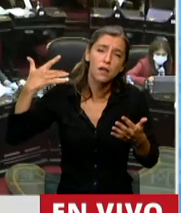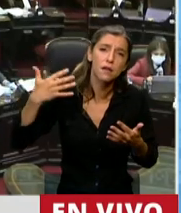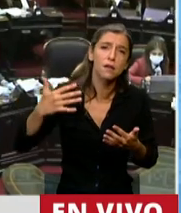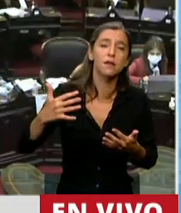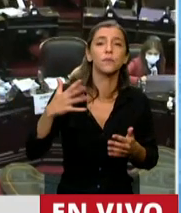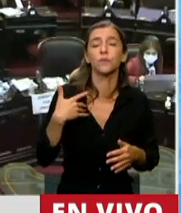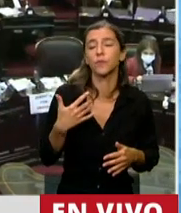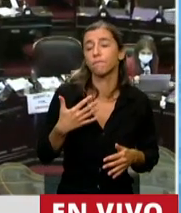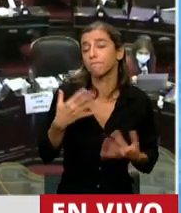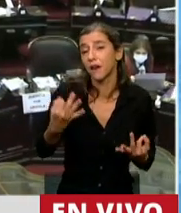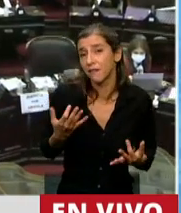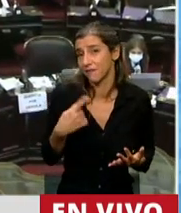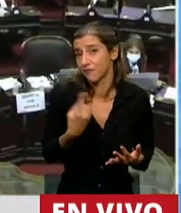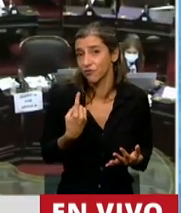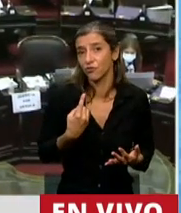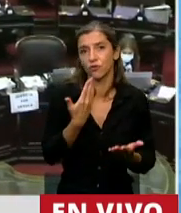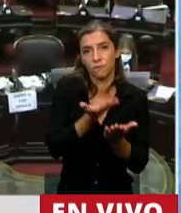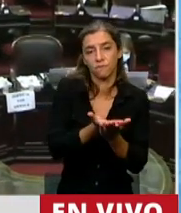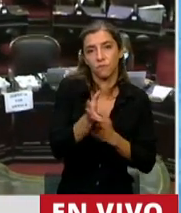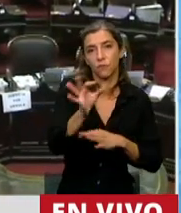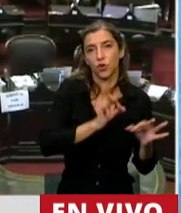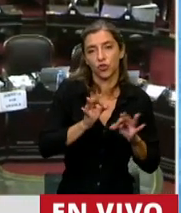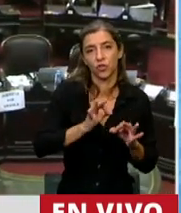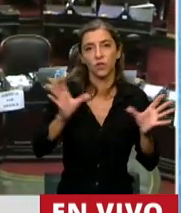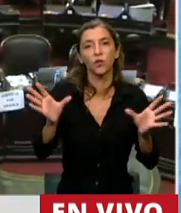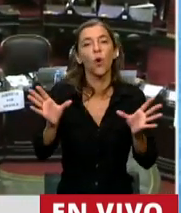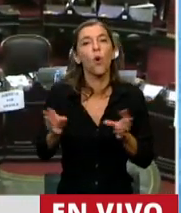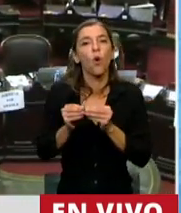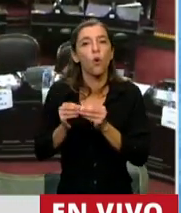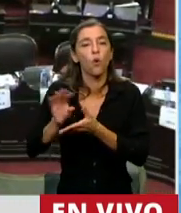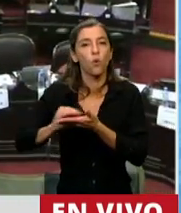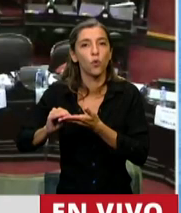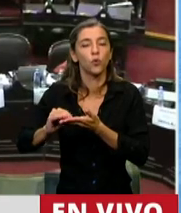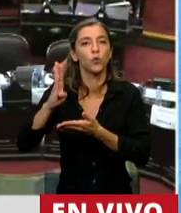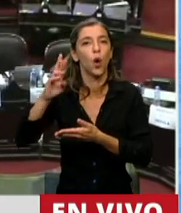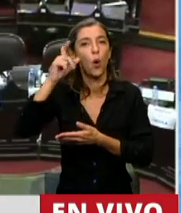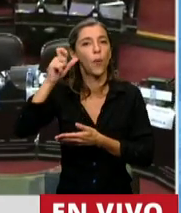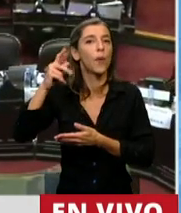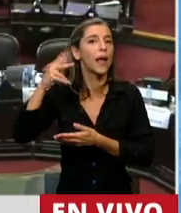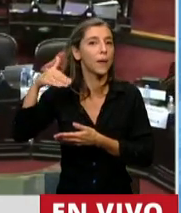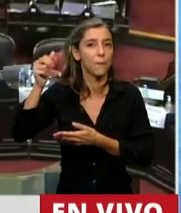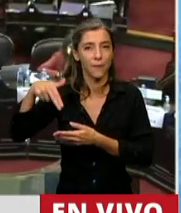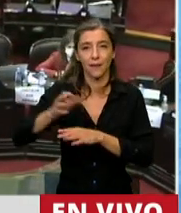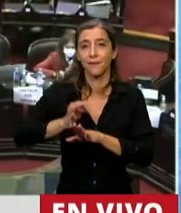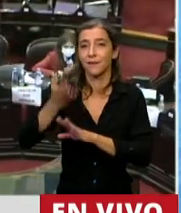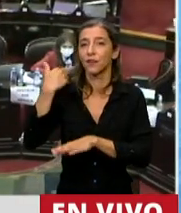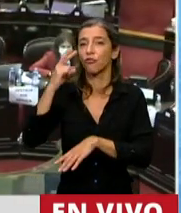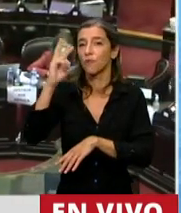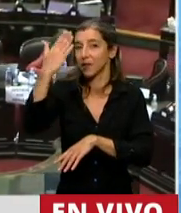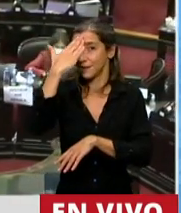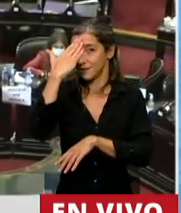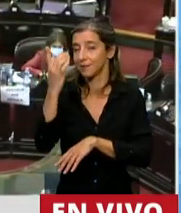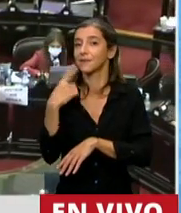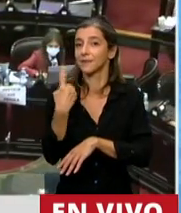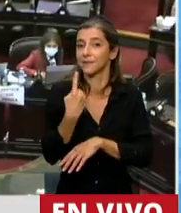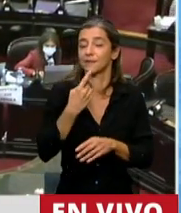todavía, mire, nosotros presentamos un proyecto con mi compañera Miriam Bregman en el año 2015, un proyecto de emergencia para combatir